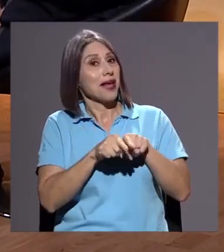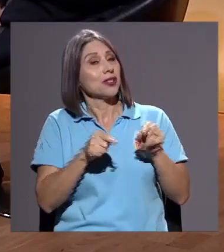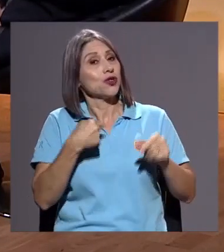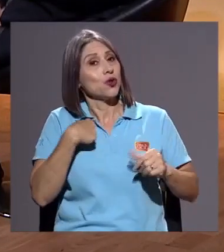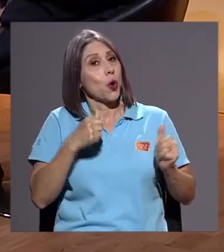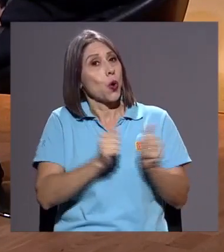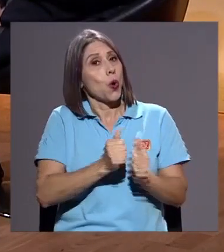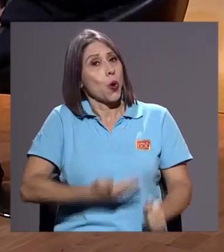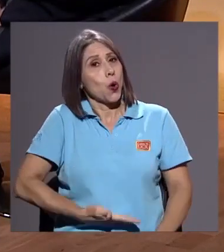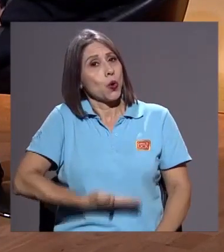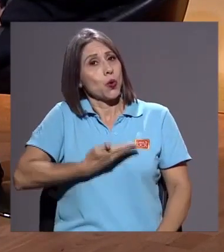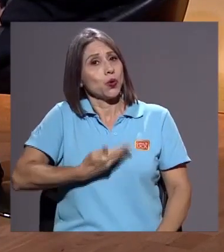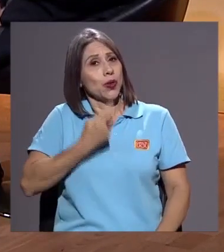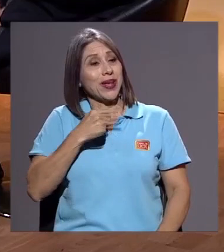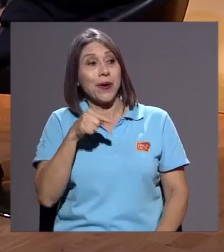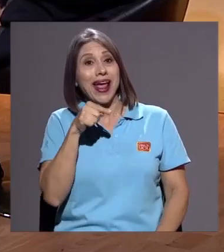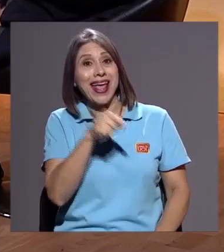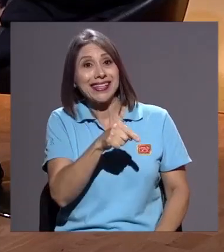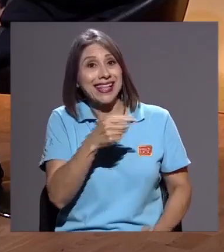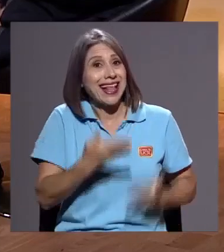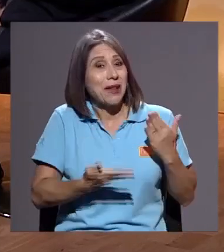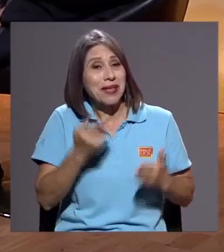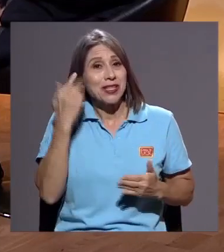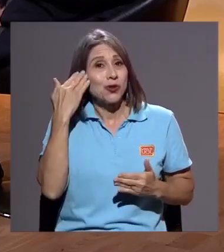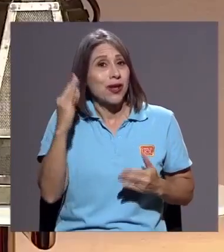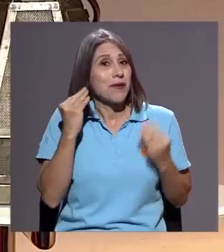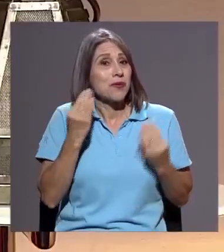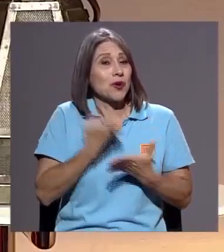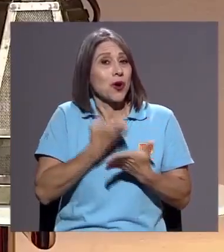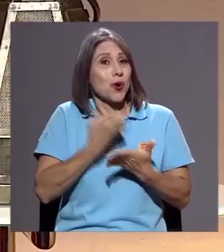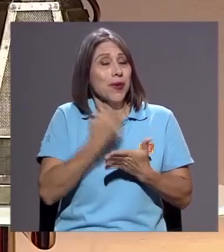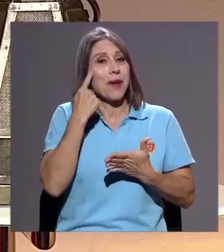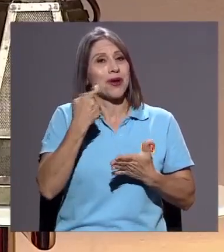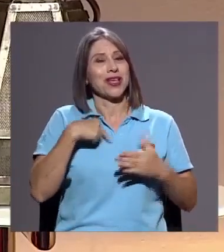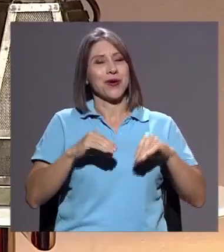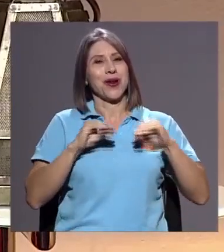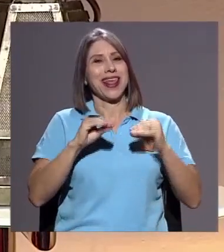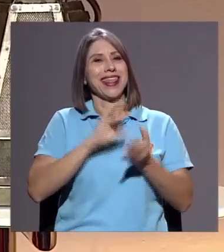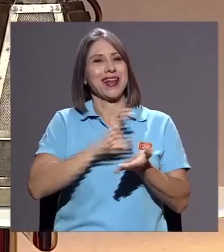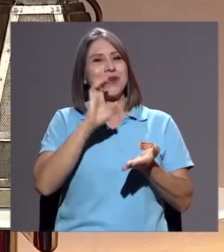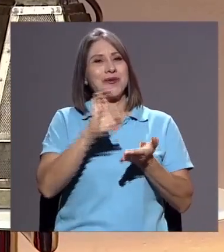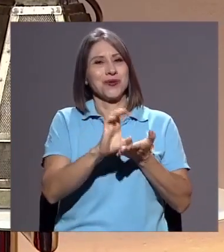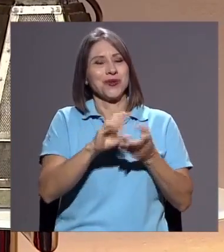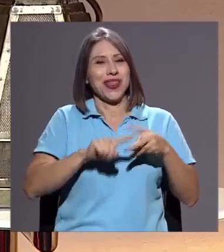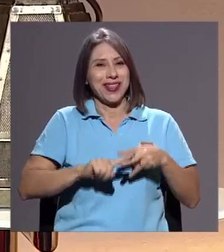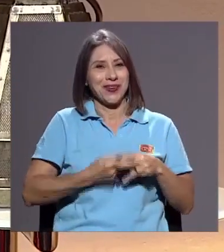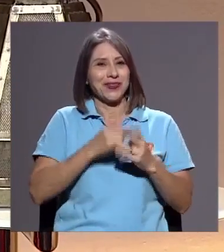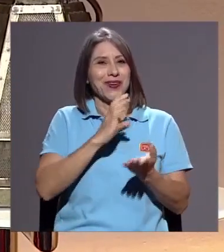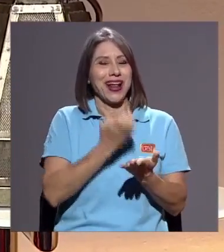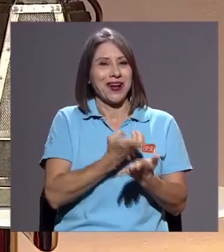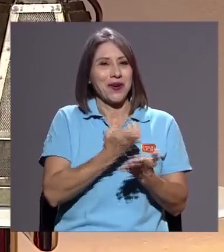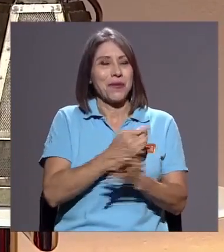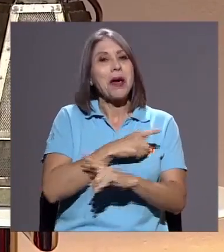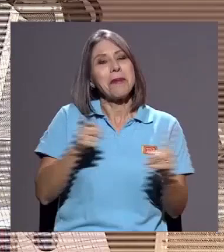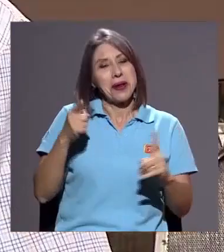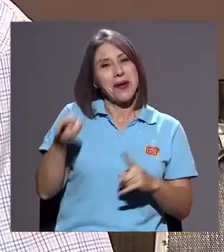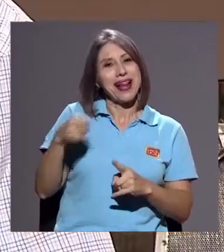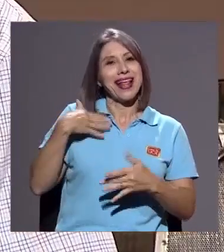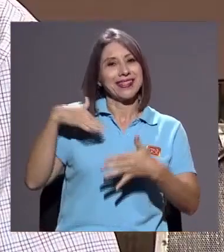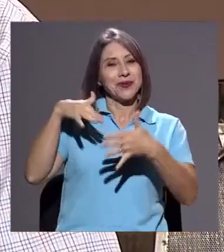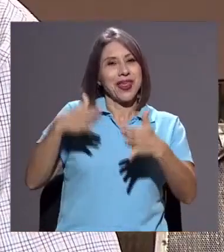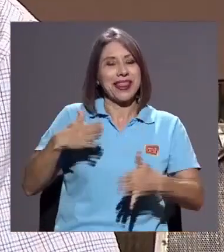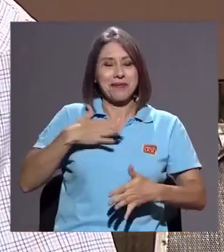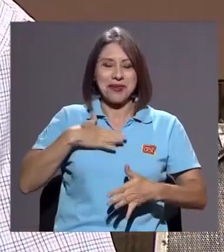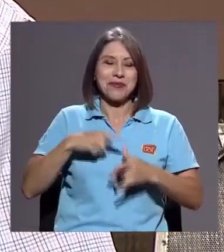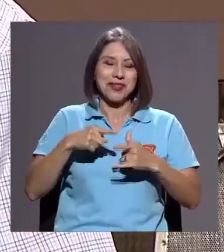posiblemente no sabe mucho de economía porque yo le di el curso de introducción, pero yo lo tuve de estudiante y le tengo gran aprecio.